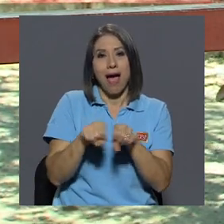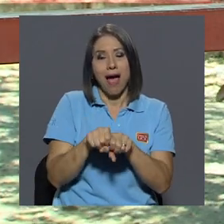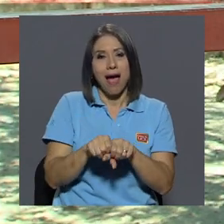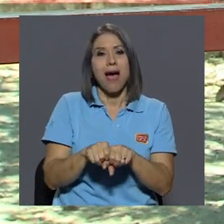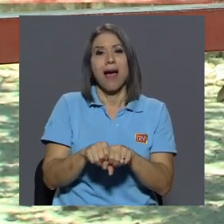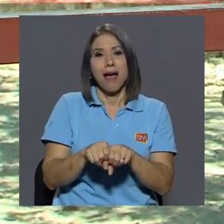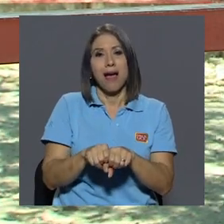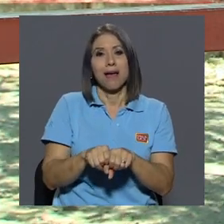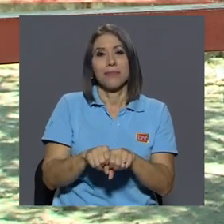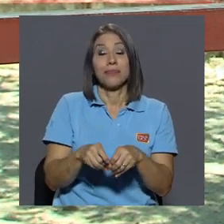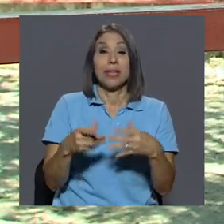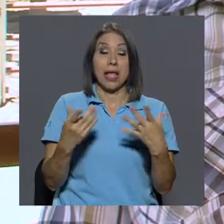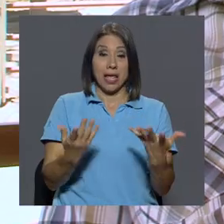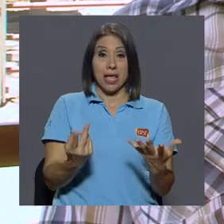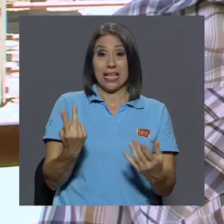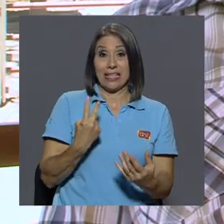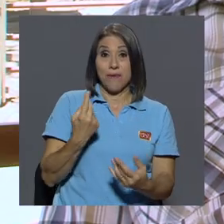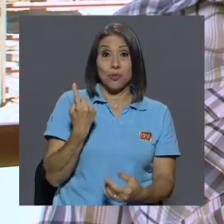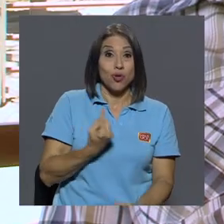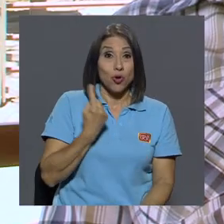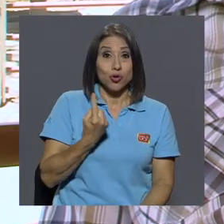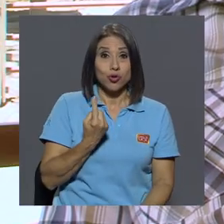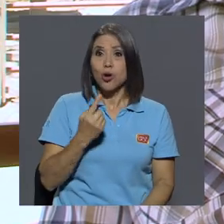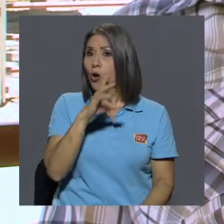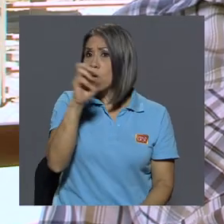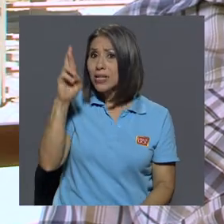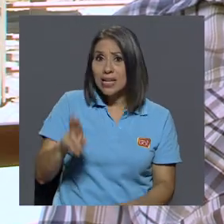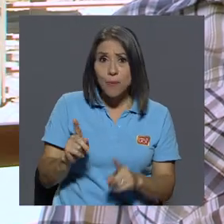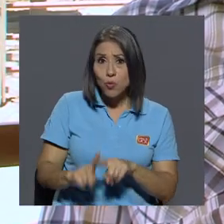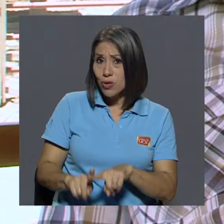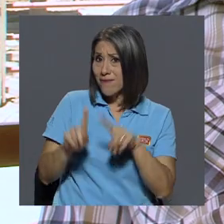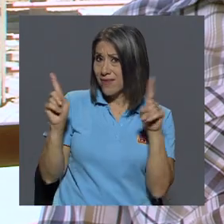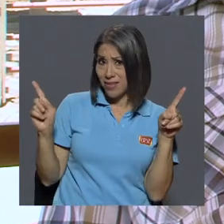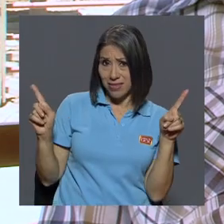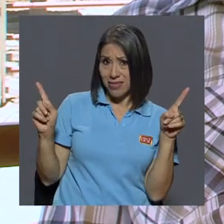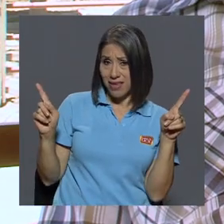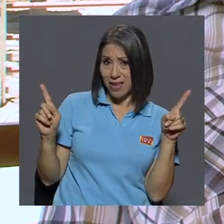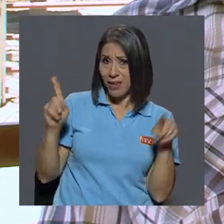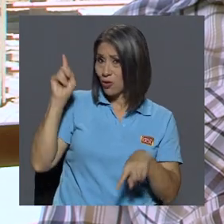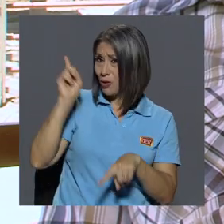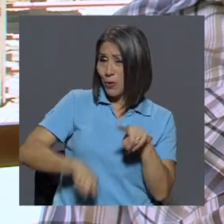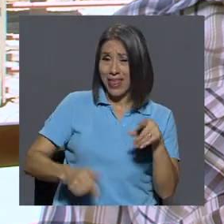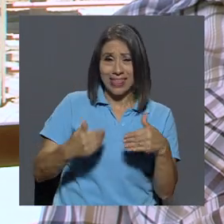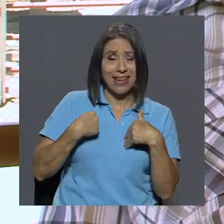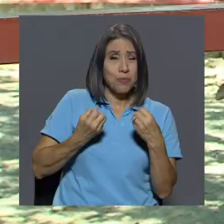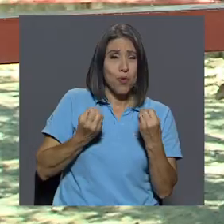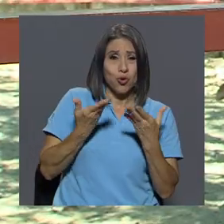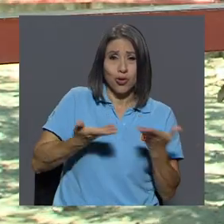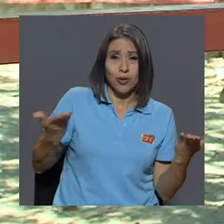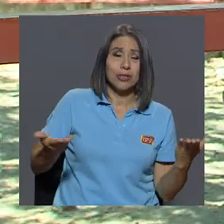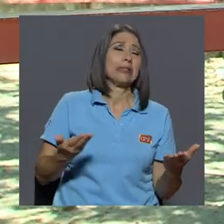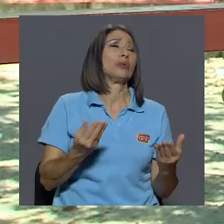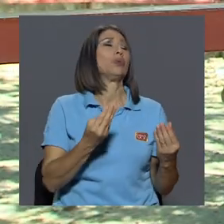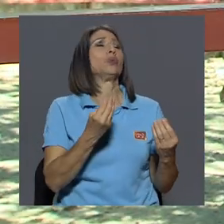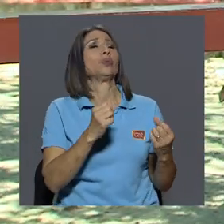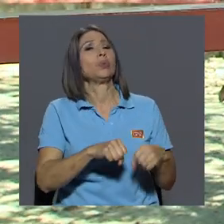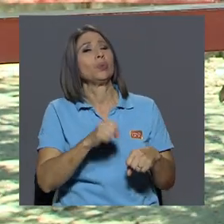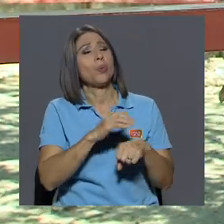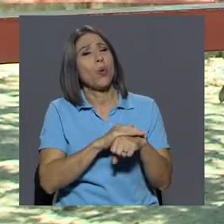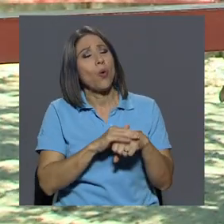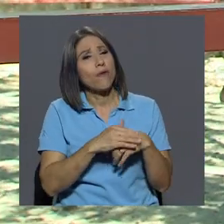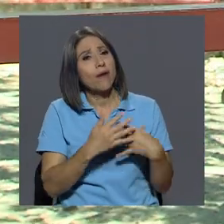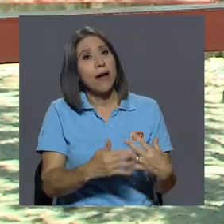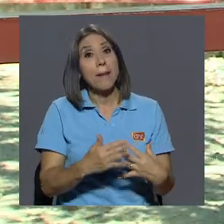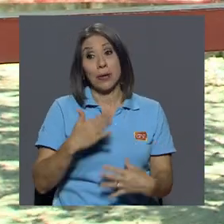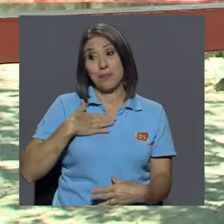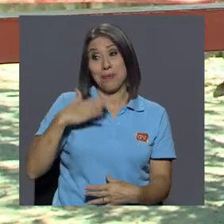Y estábamos solos. Es una Costa Rica muy diferente, no se podía tener un montón de cosas. Por favor. Y estábamos solos, mi mamá